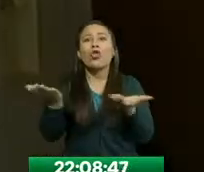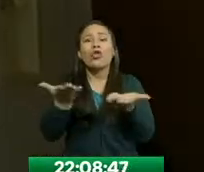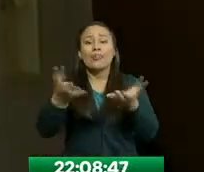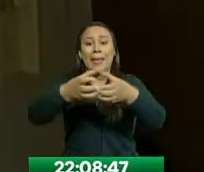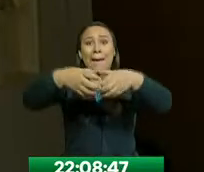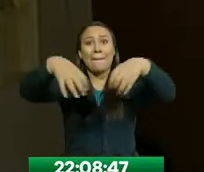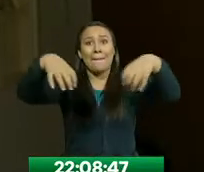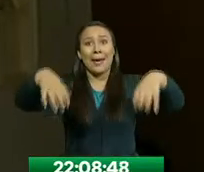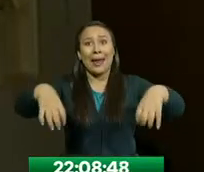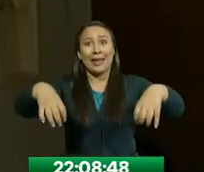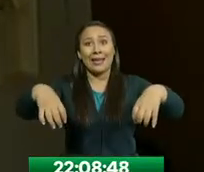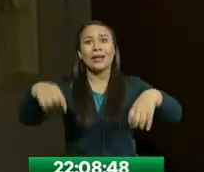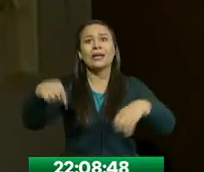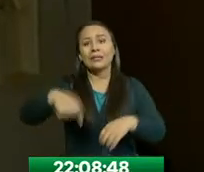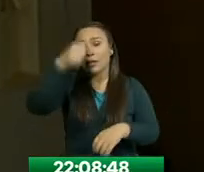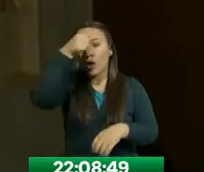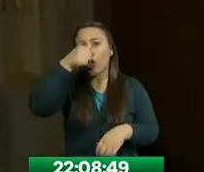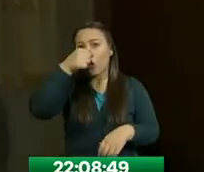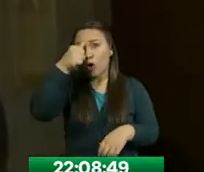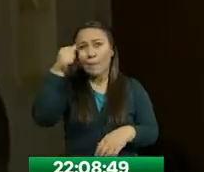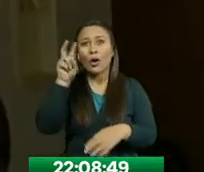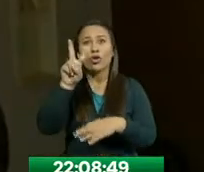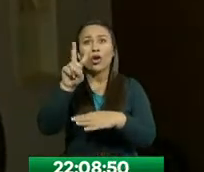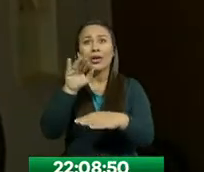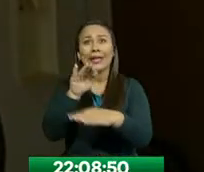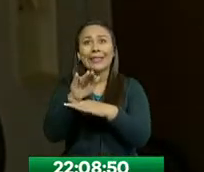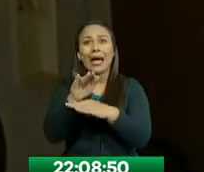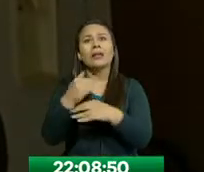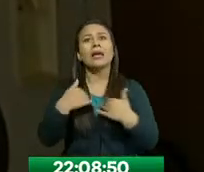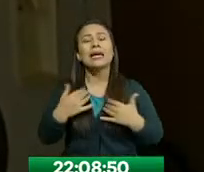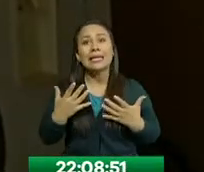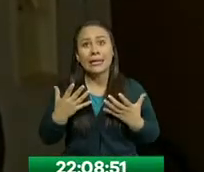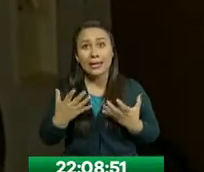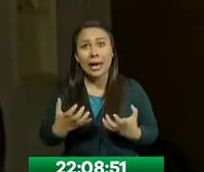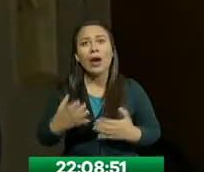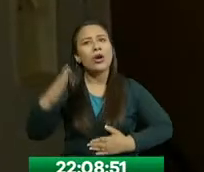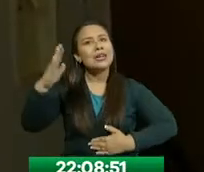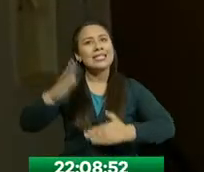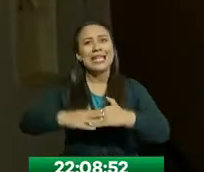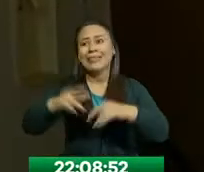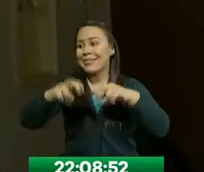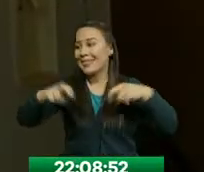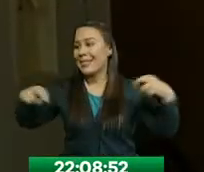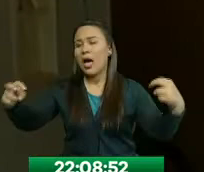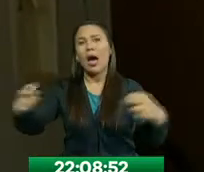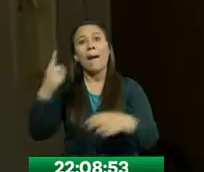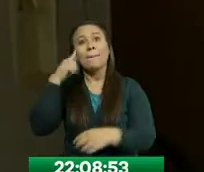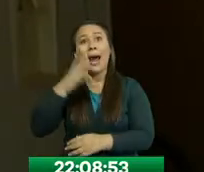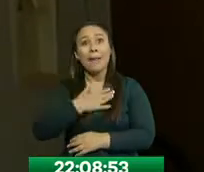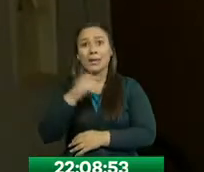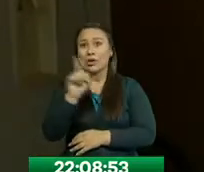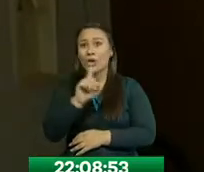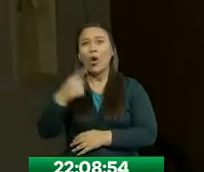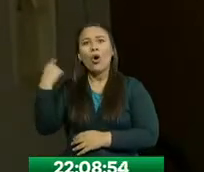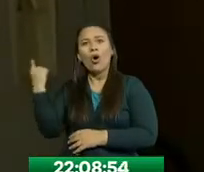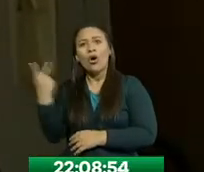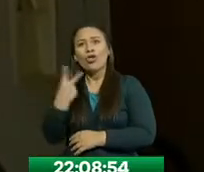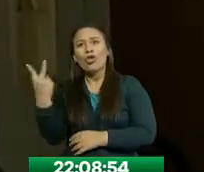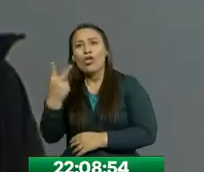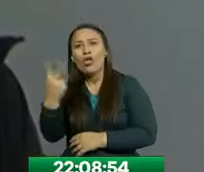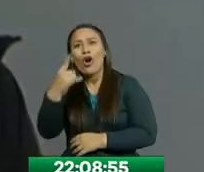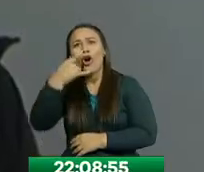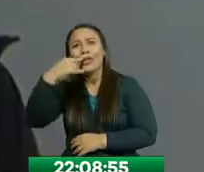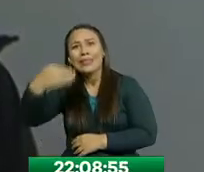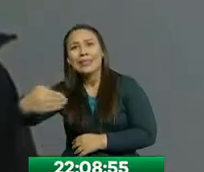Acústica, este domingo, 2 de la tarde. Aspiramos que se llene porque la ayuda no solo es para mí, sino para 2 niños